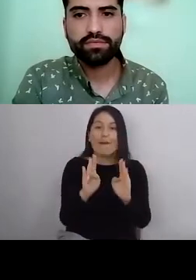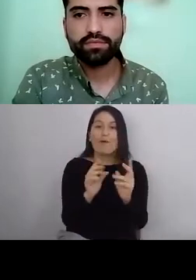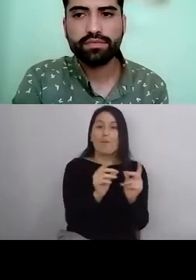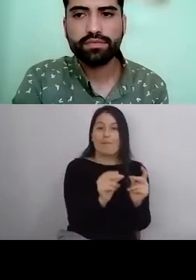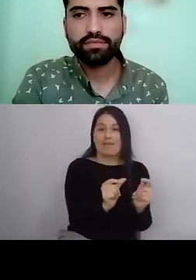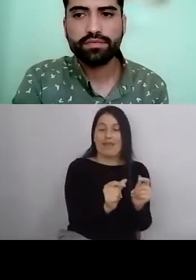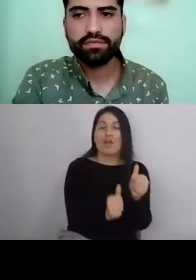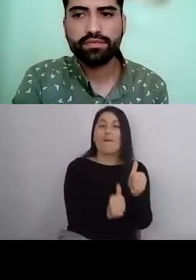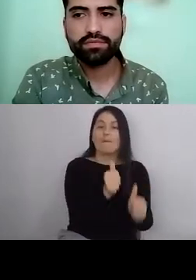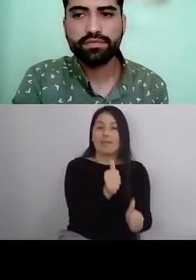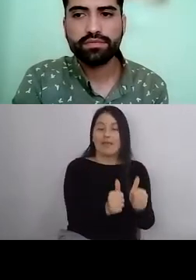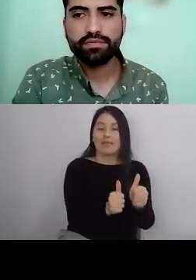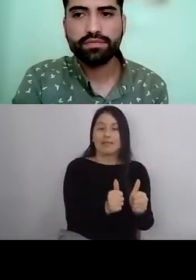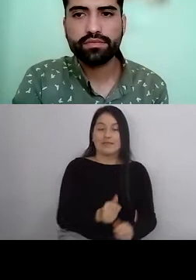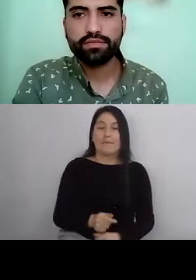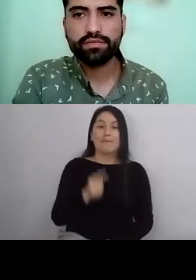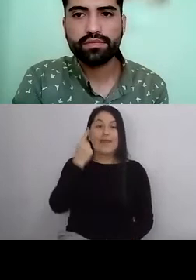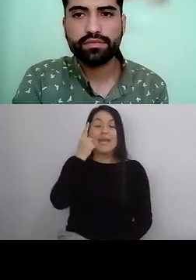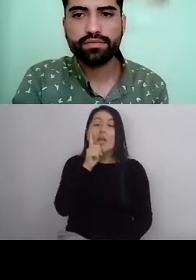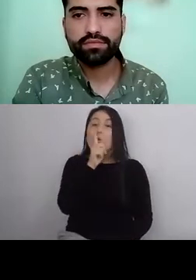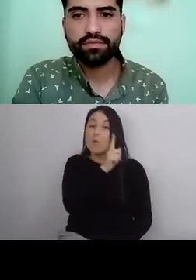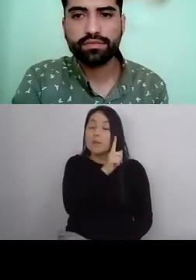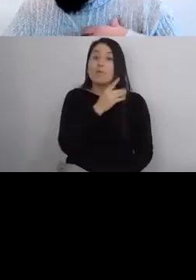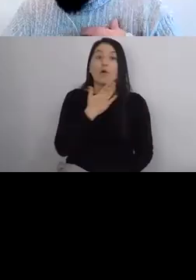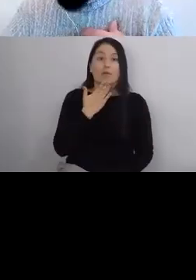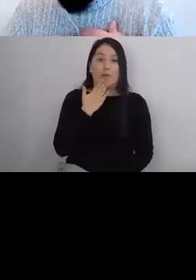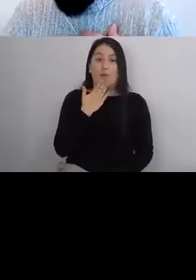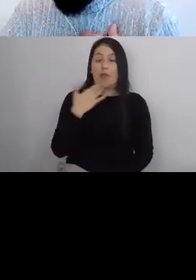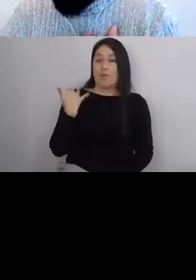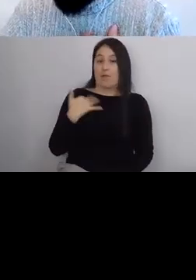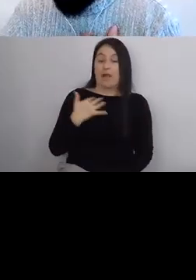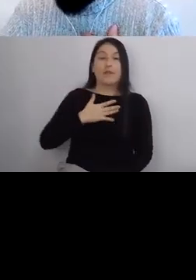último componente, pero no menos importante, de hecho es uno para mí,